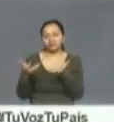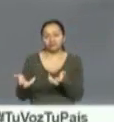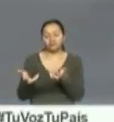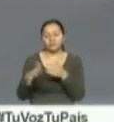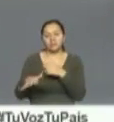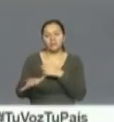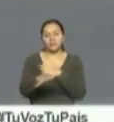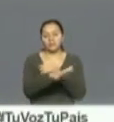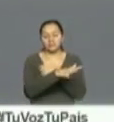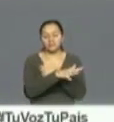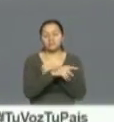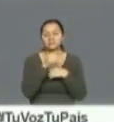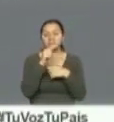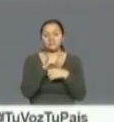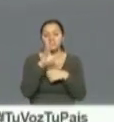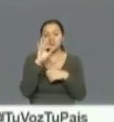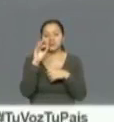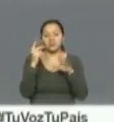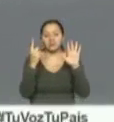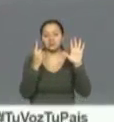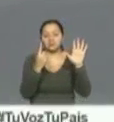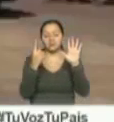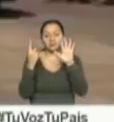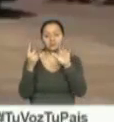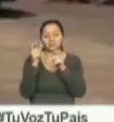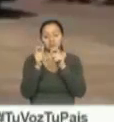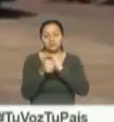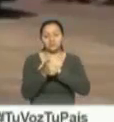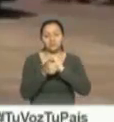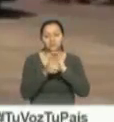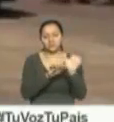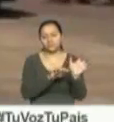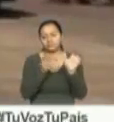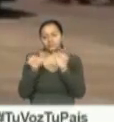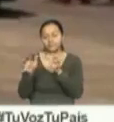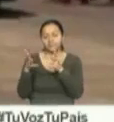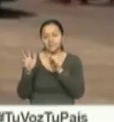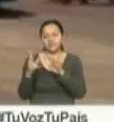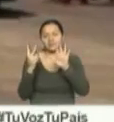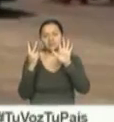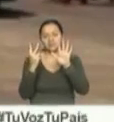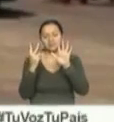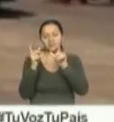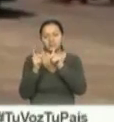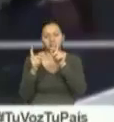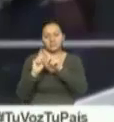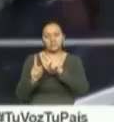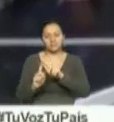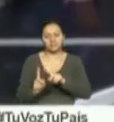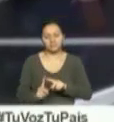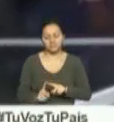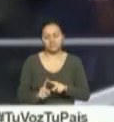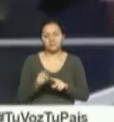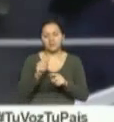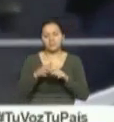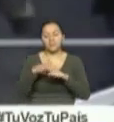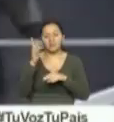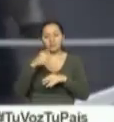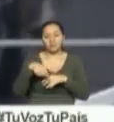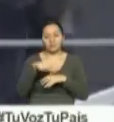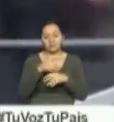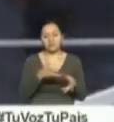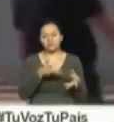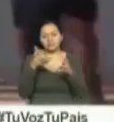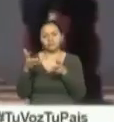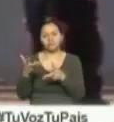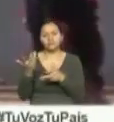Mediterráneo. Han sido 566 los refugiados rescatados en 7 operaciones diferentes. La mayor parte fueron